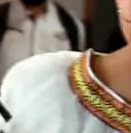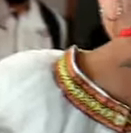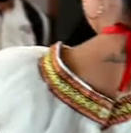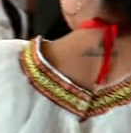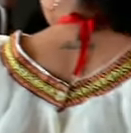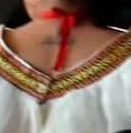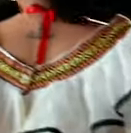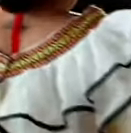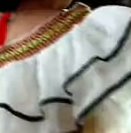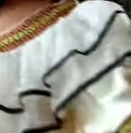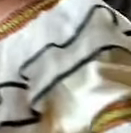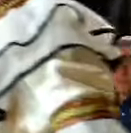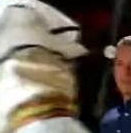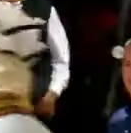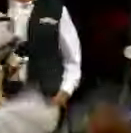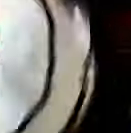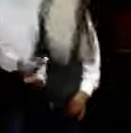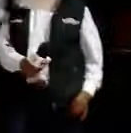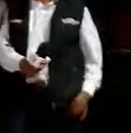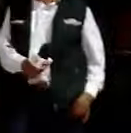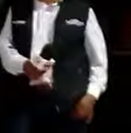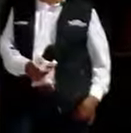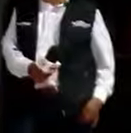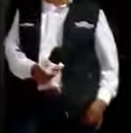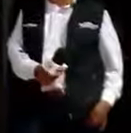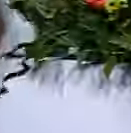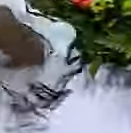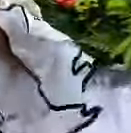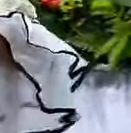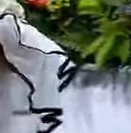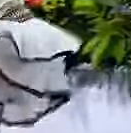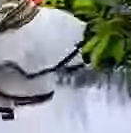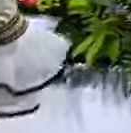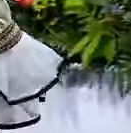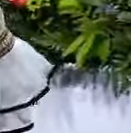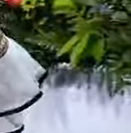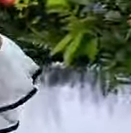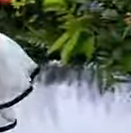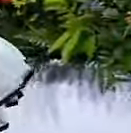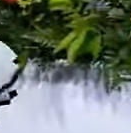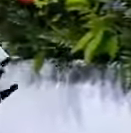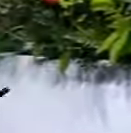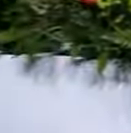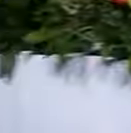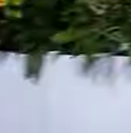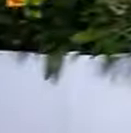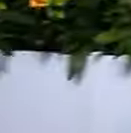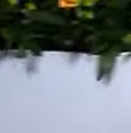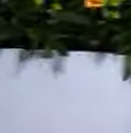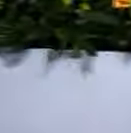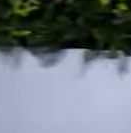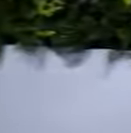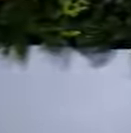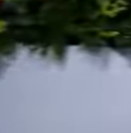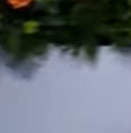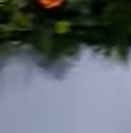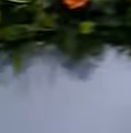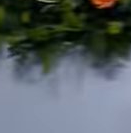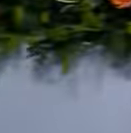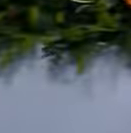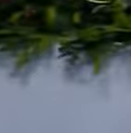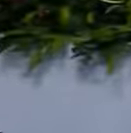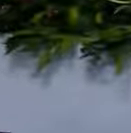barrio San Luis y de otros lugares de Cúcuta iban a bañarse. Ajá, mire que mis abuelos me hablaban de esos pozos y